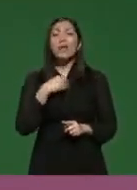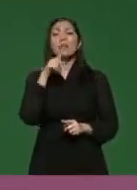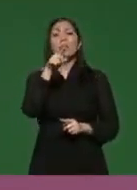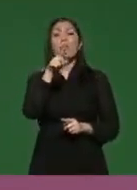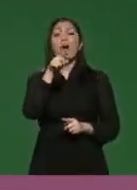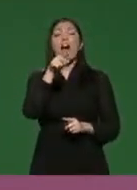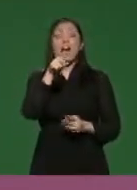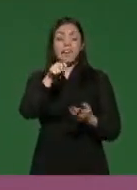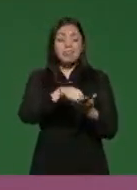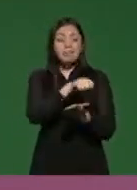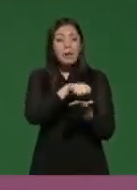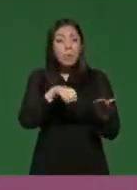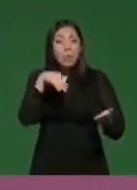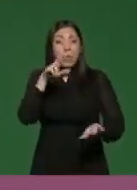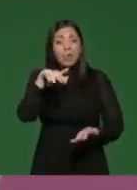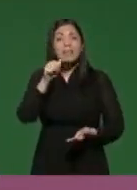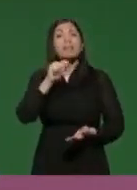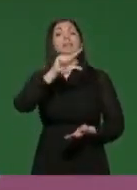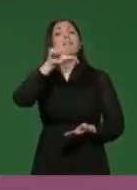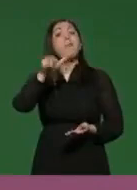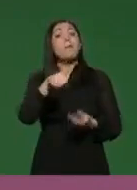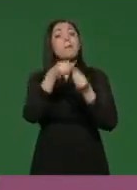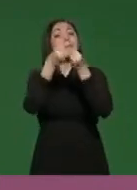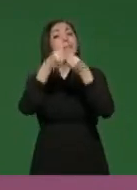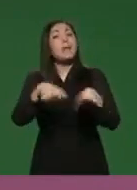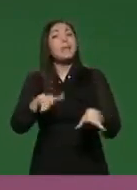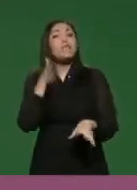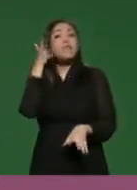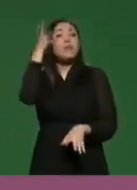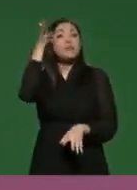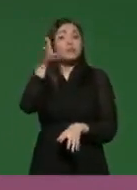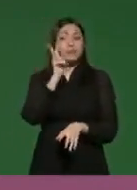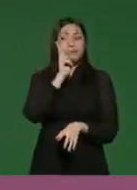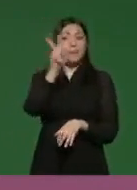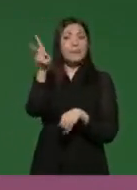Vean lo que está sucediendo en otros estados. Vota el 2 de junio por Movimiento Ciudadano.